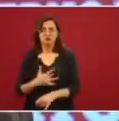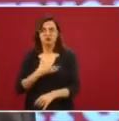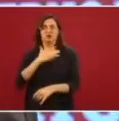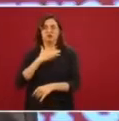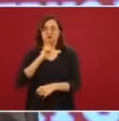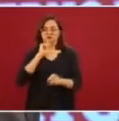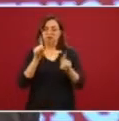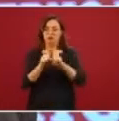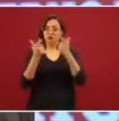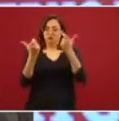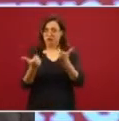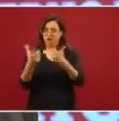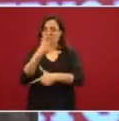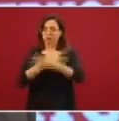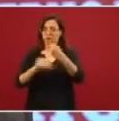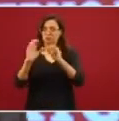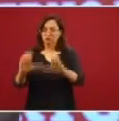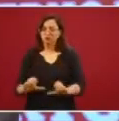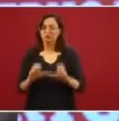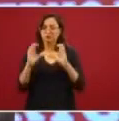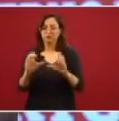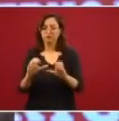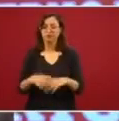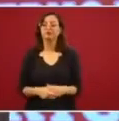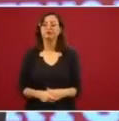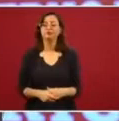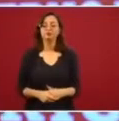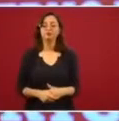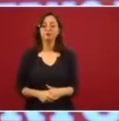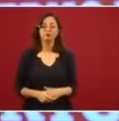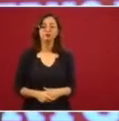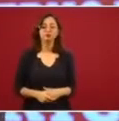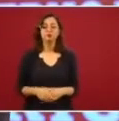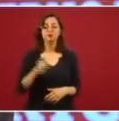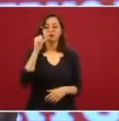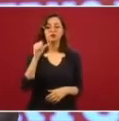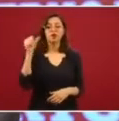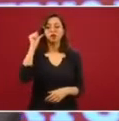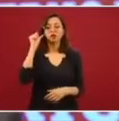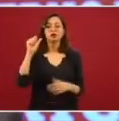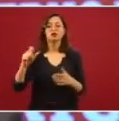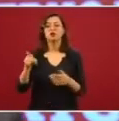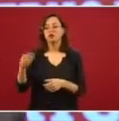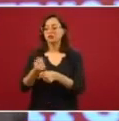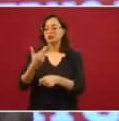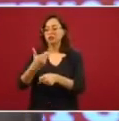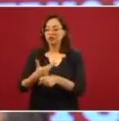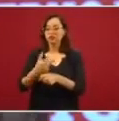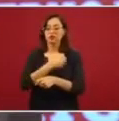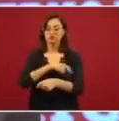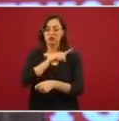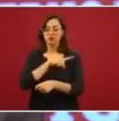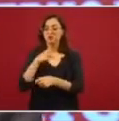caso para contestarle precisamente ayer tuvimos una nueva conversación el secretario de salud el secretario de turismo